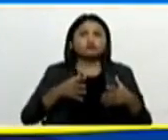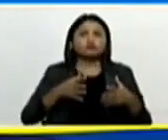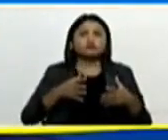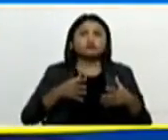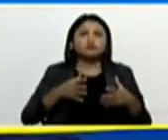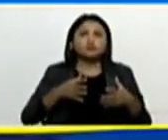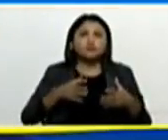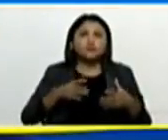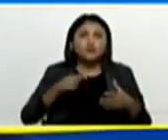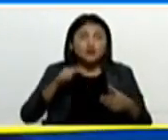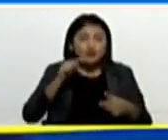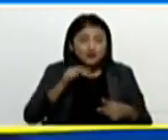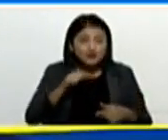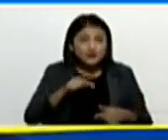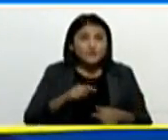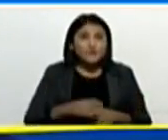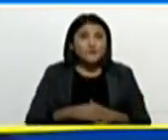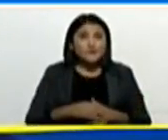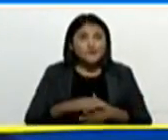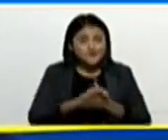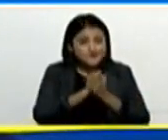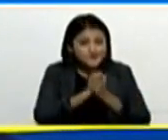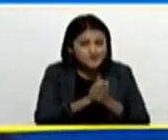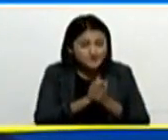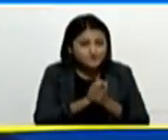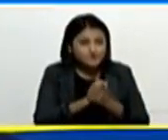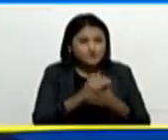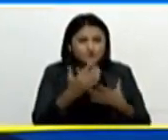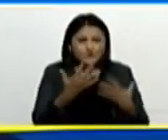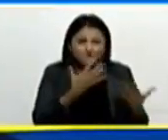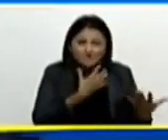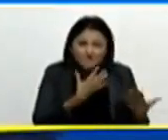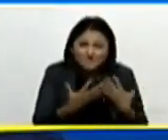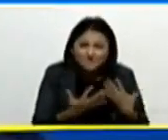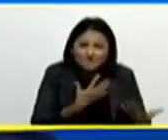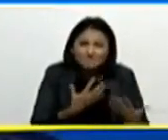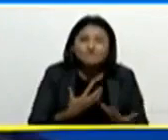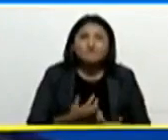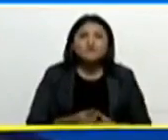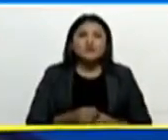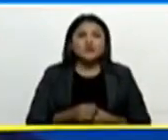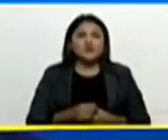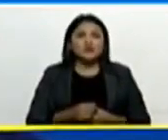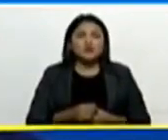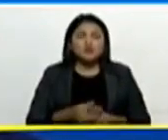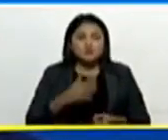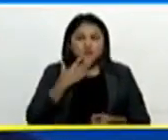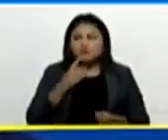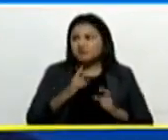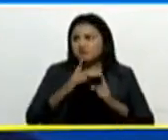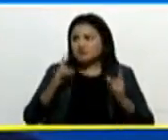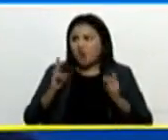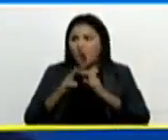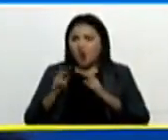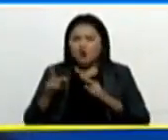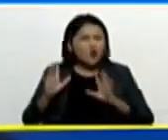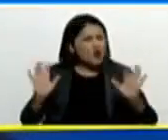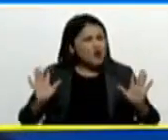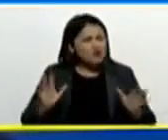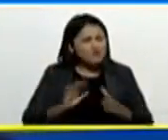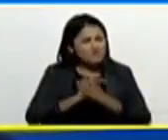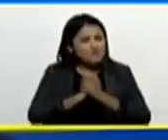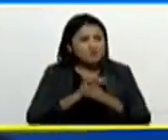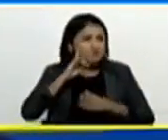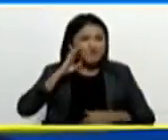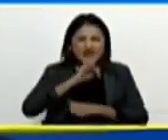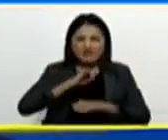ahí estoy hablando ya con un camarada, con un compañero, o sea, ya no siento distancia, no es un militar que